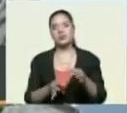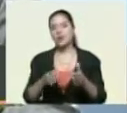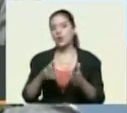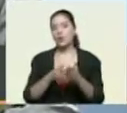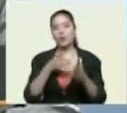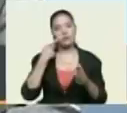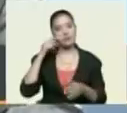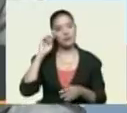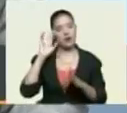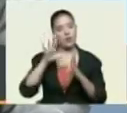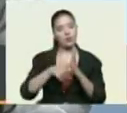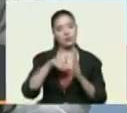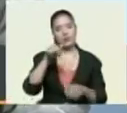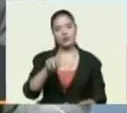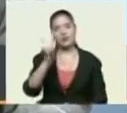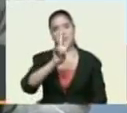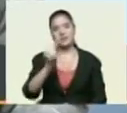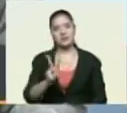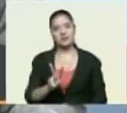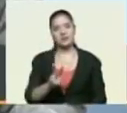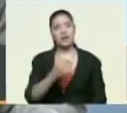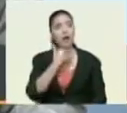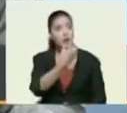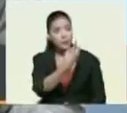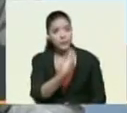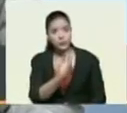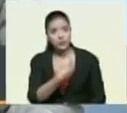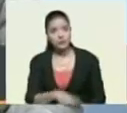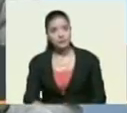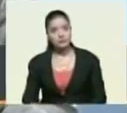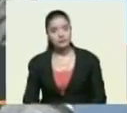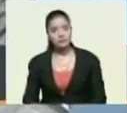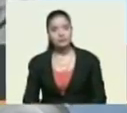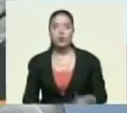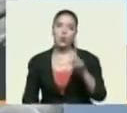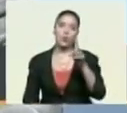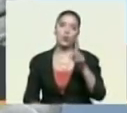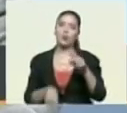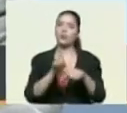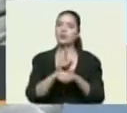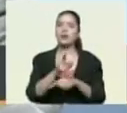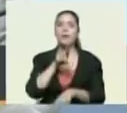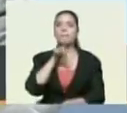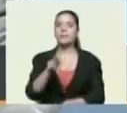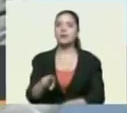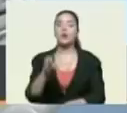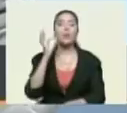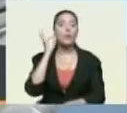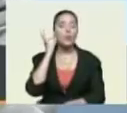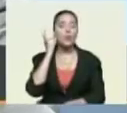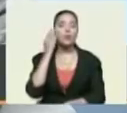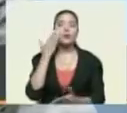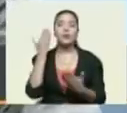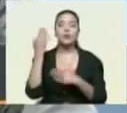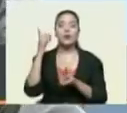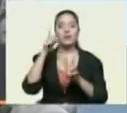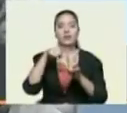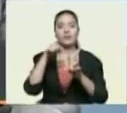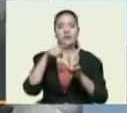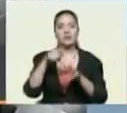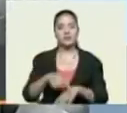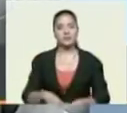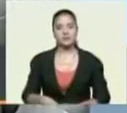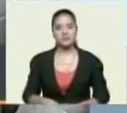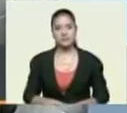la corrupción en Venezuela. ¿Alguna pregunta? Una sola pregunta de la periodista Joannely Lunqui, de Venezolana de